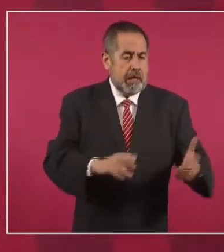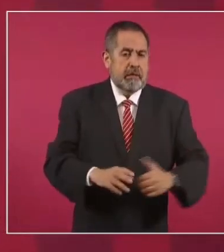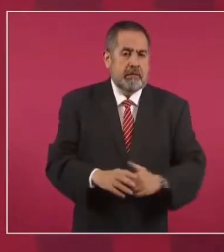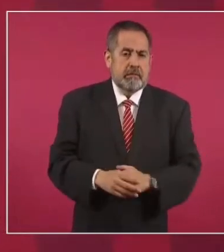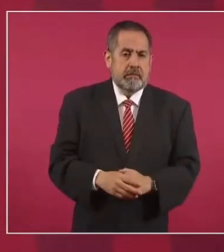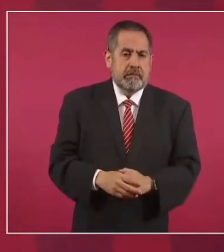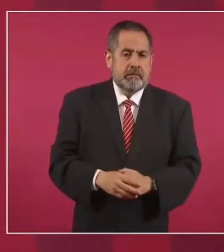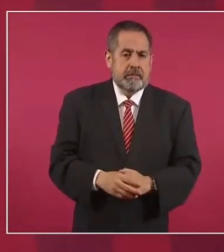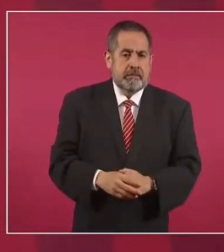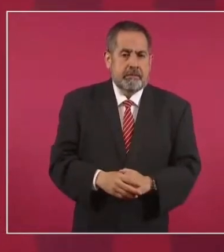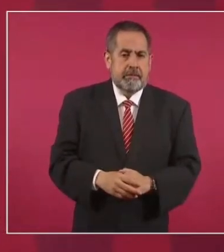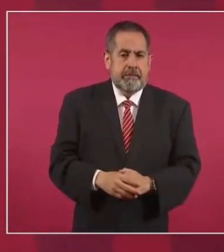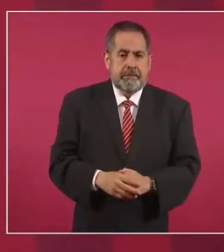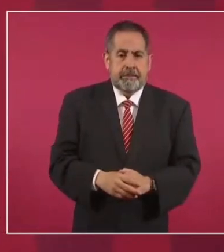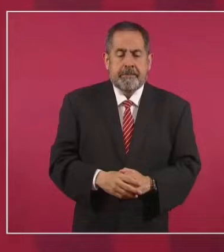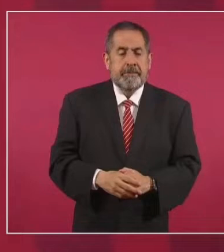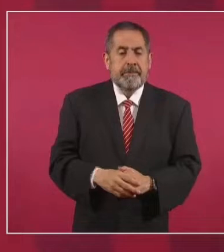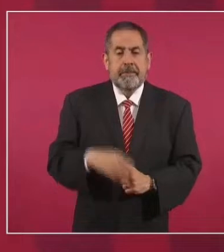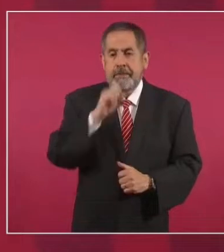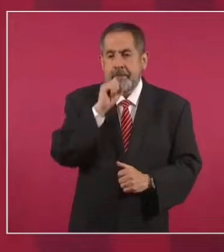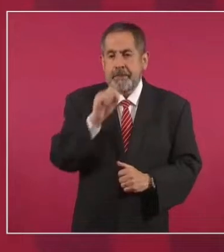y además